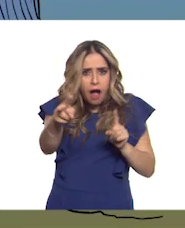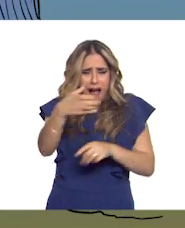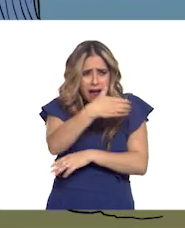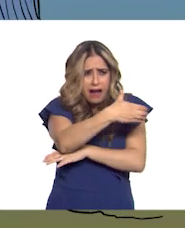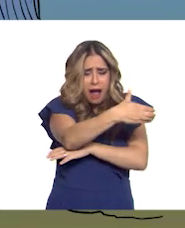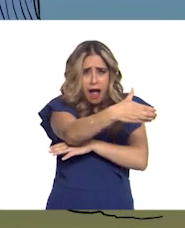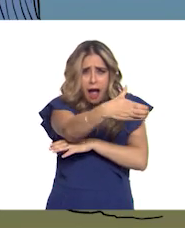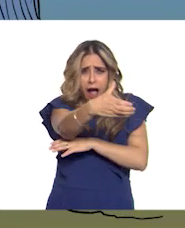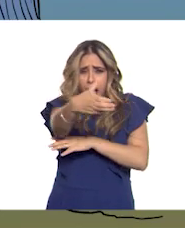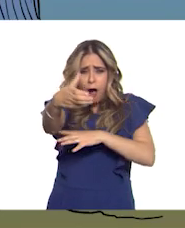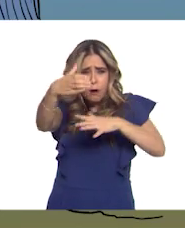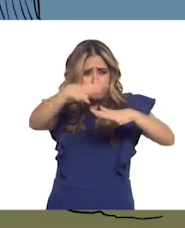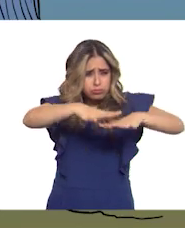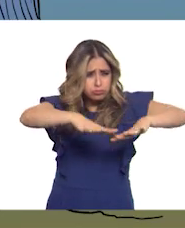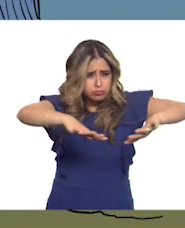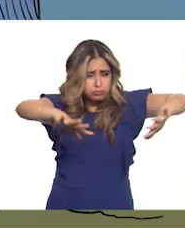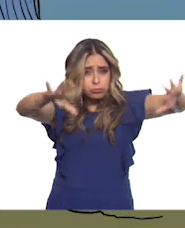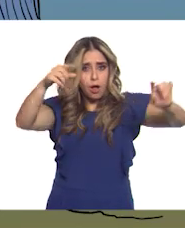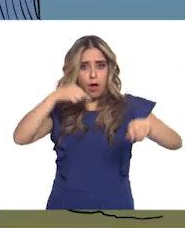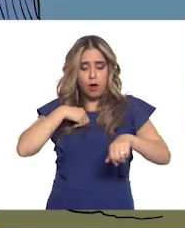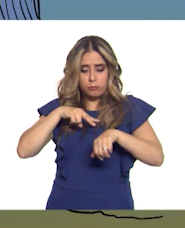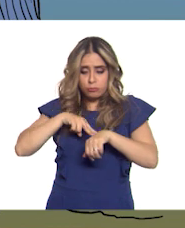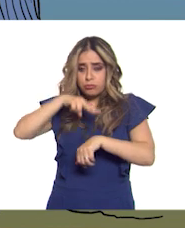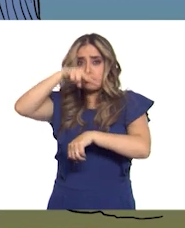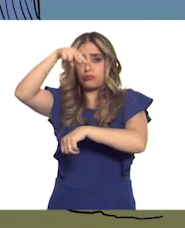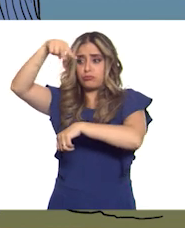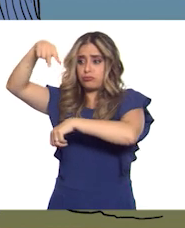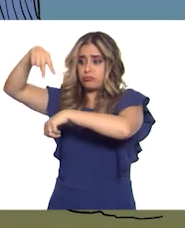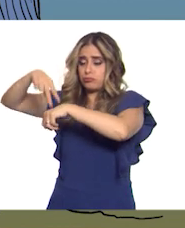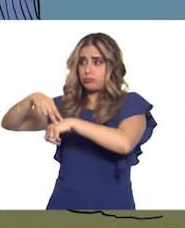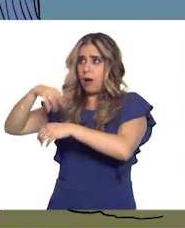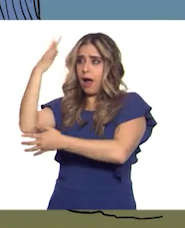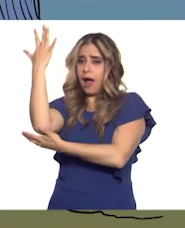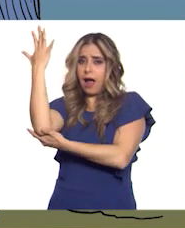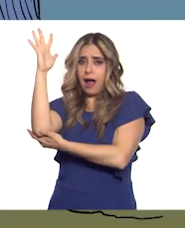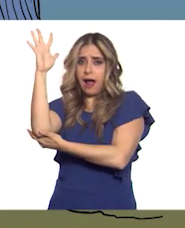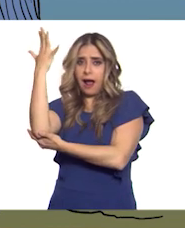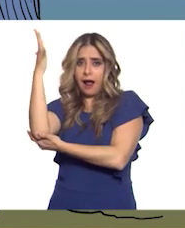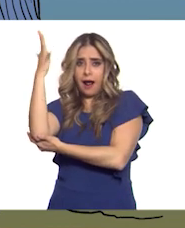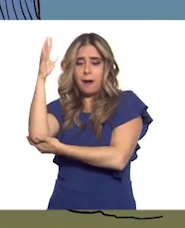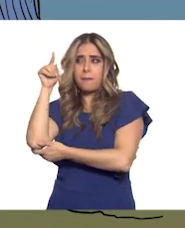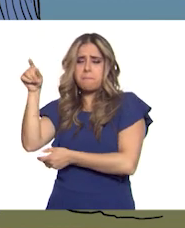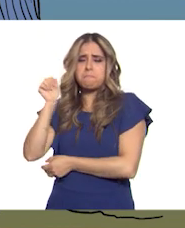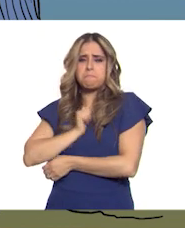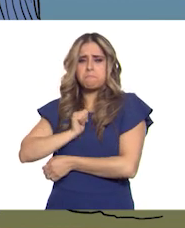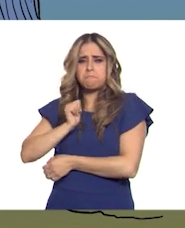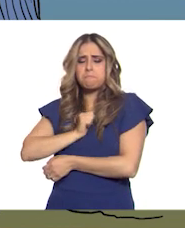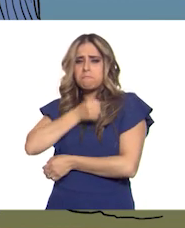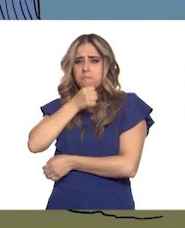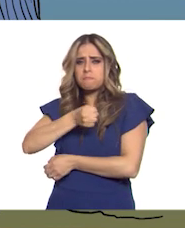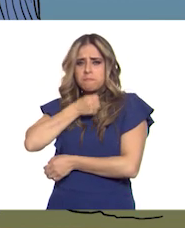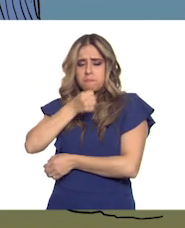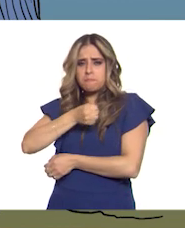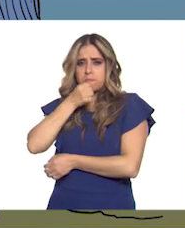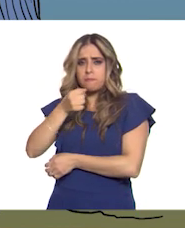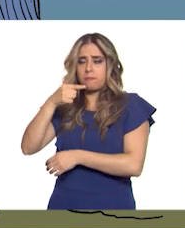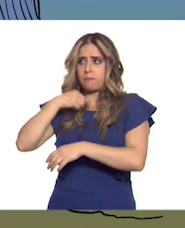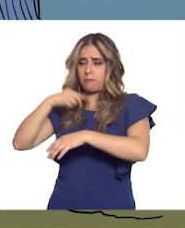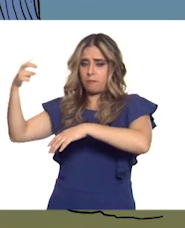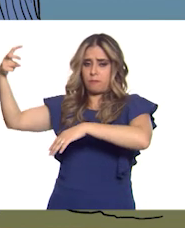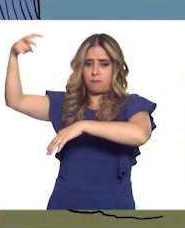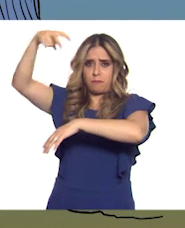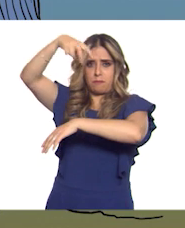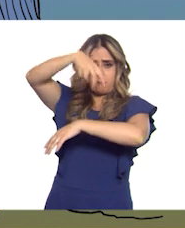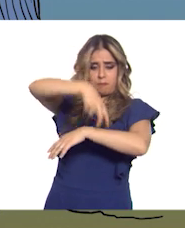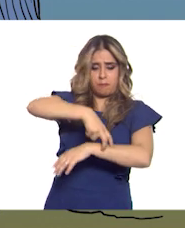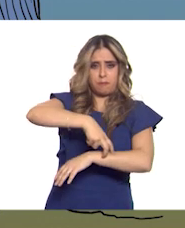extenso. De un salto me puse sobre un gran árbol, una encina añeja. Luego bajé al tronco y